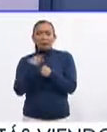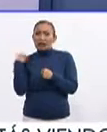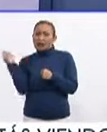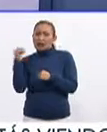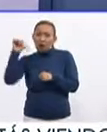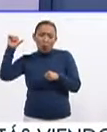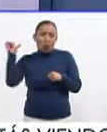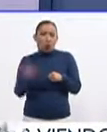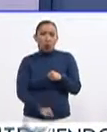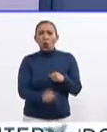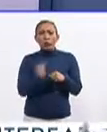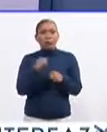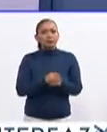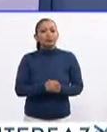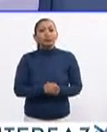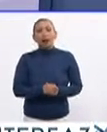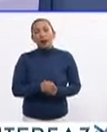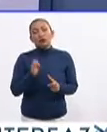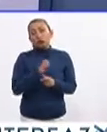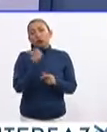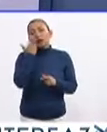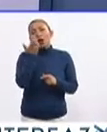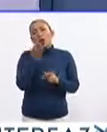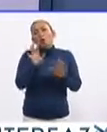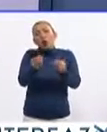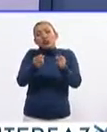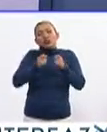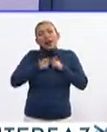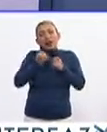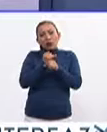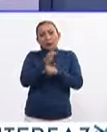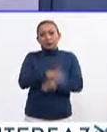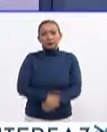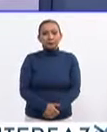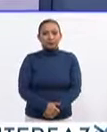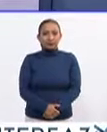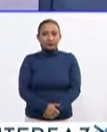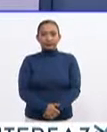urgentes de atender de la agenda internacional. Entonces, me gustaría que nos proporcionara esta información.